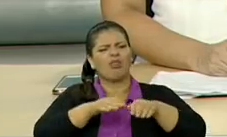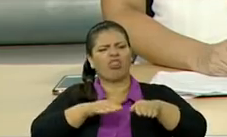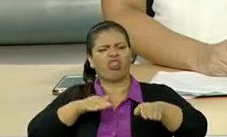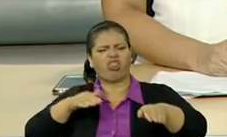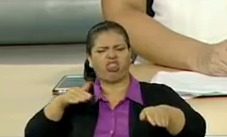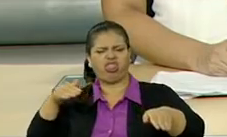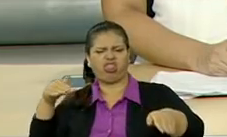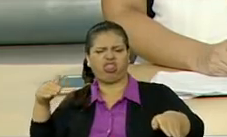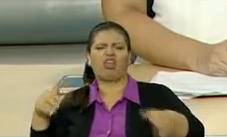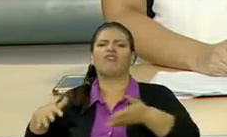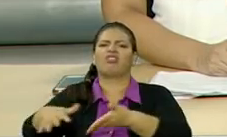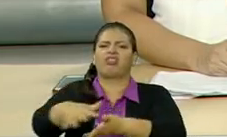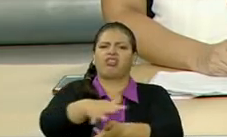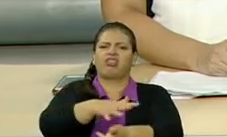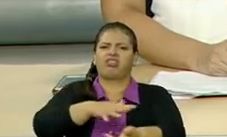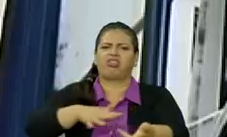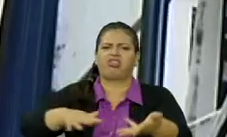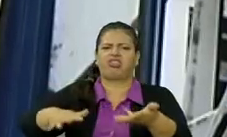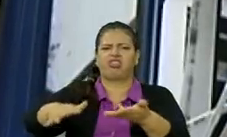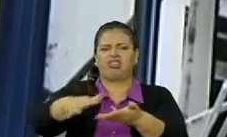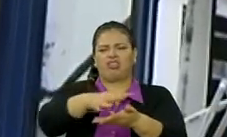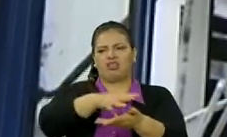procedimientos correspondientes.